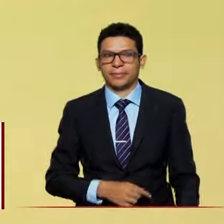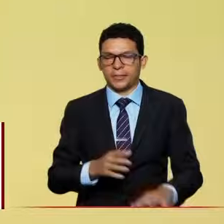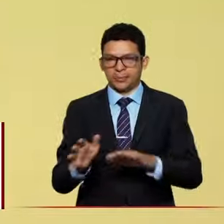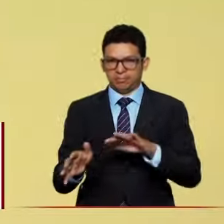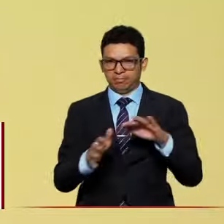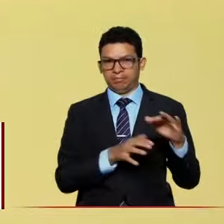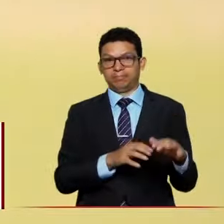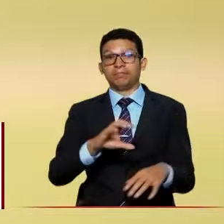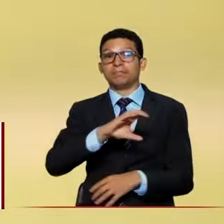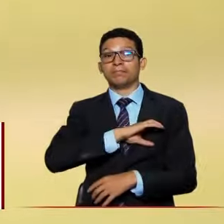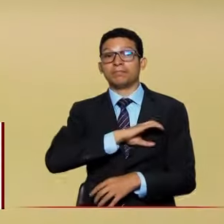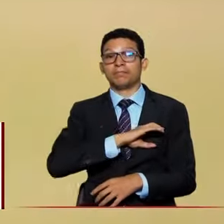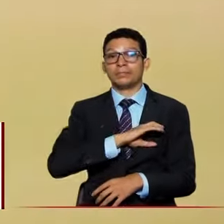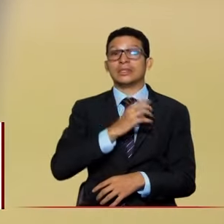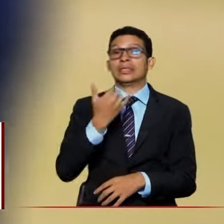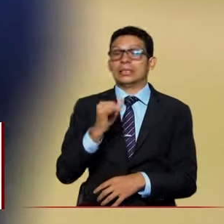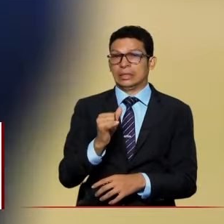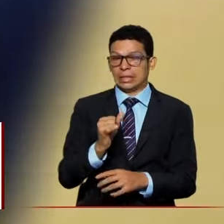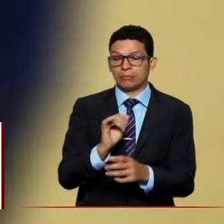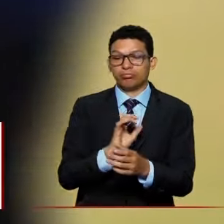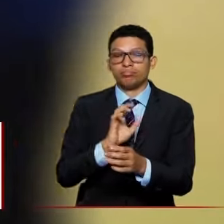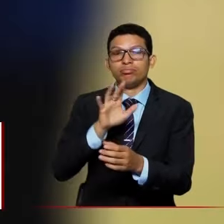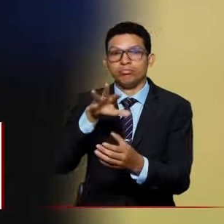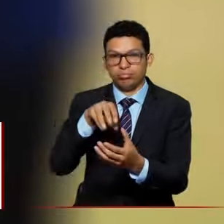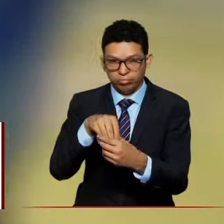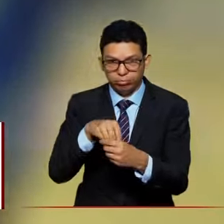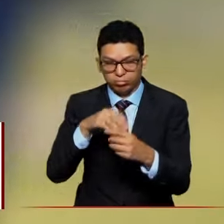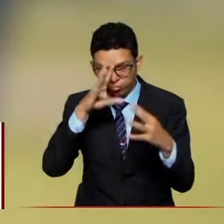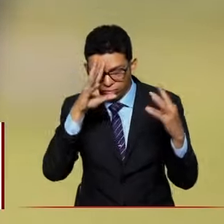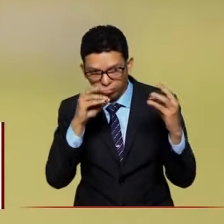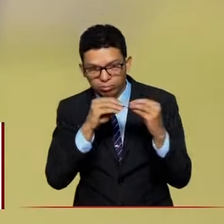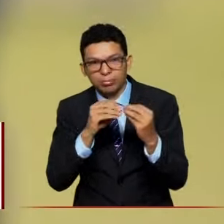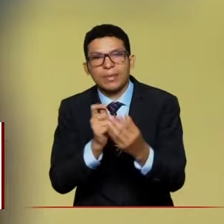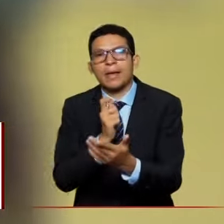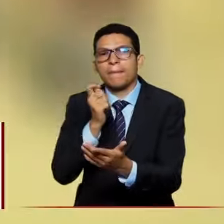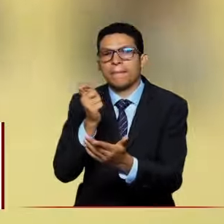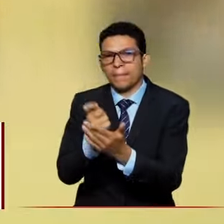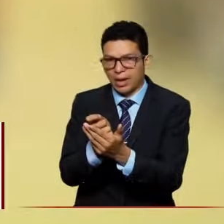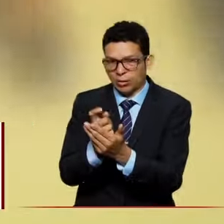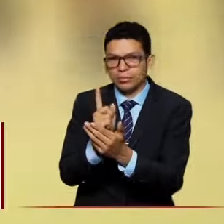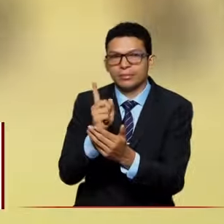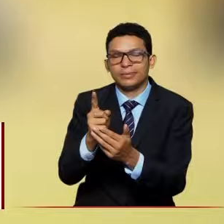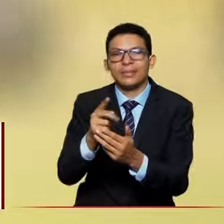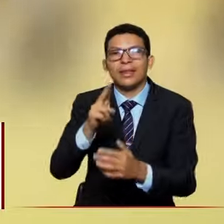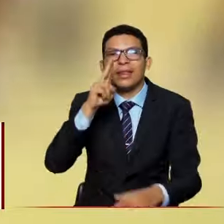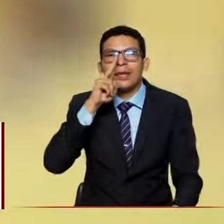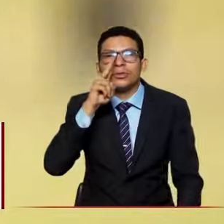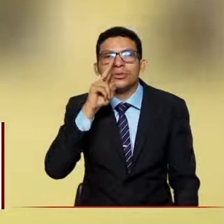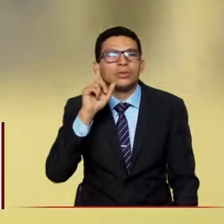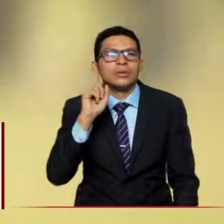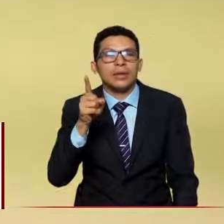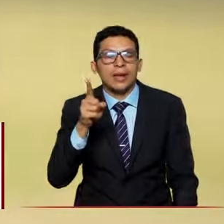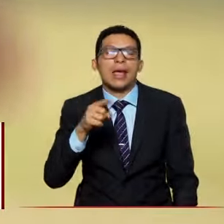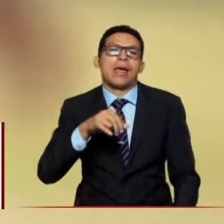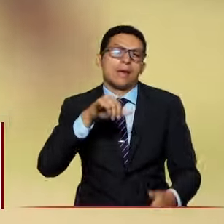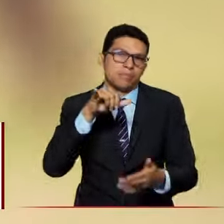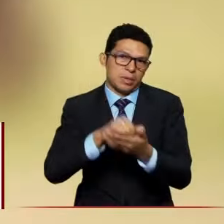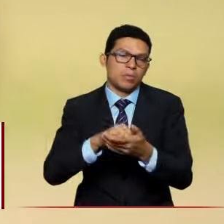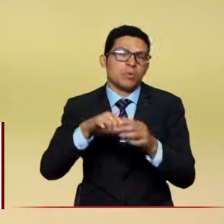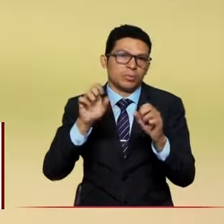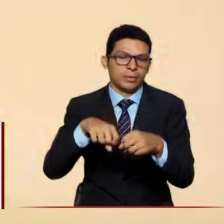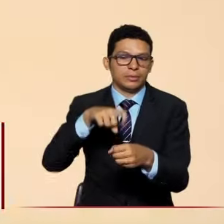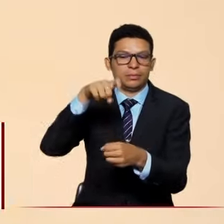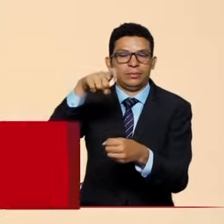los azucareros habrían llegado finalmente a un acuerdo de pago con Atlético Nacional para de esta manera poder